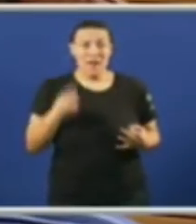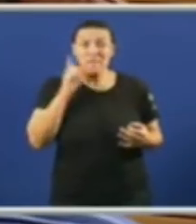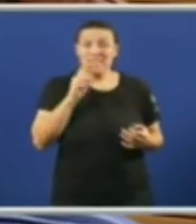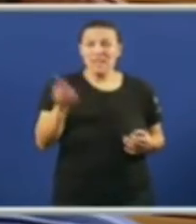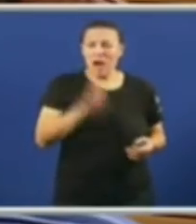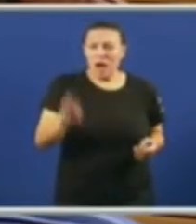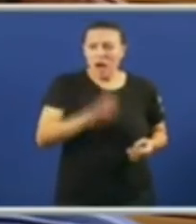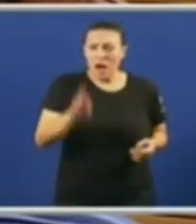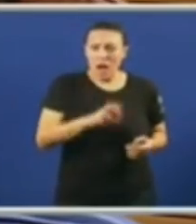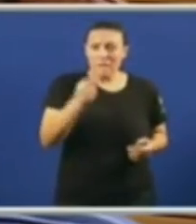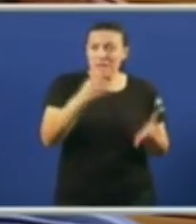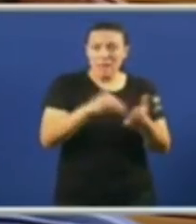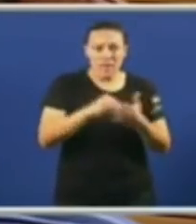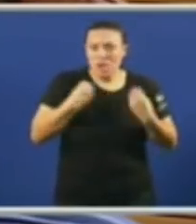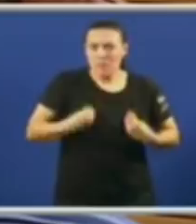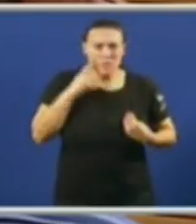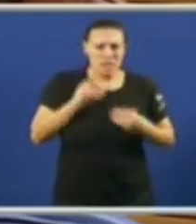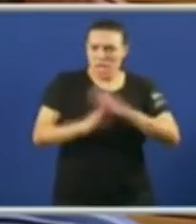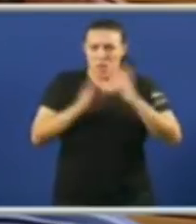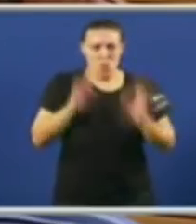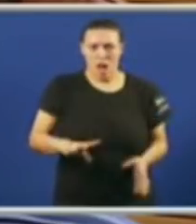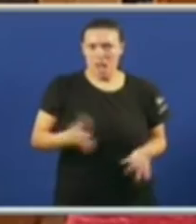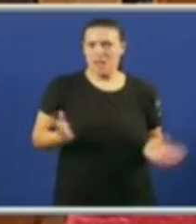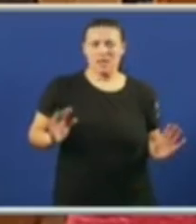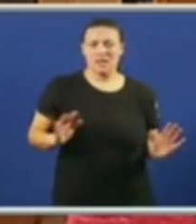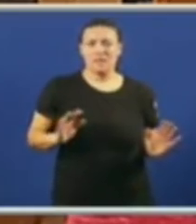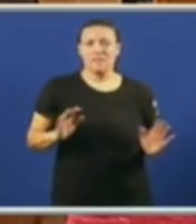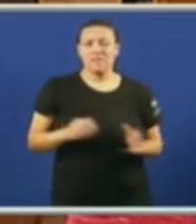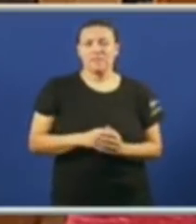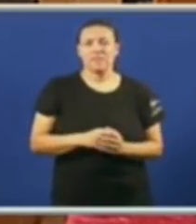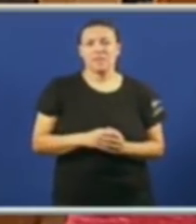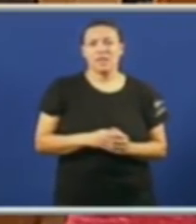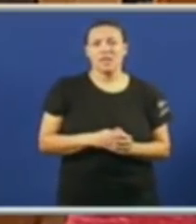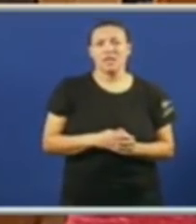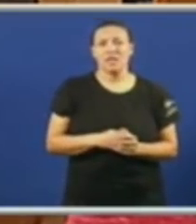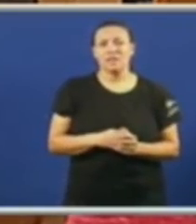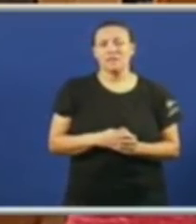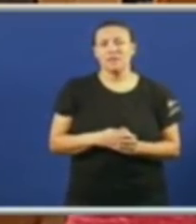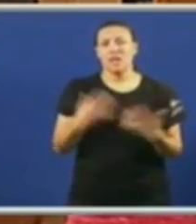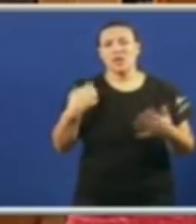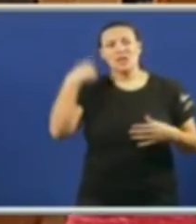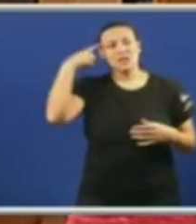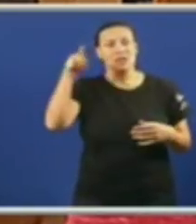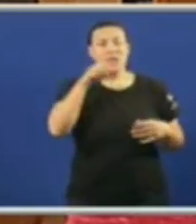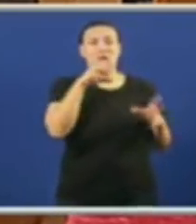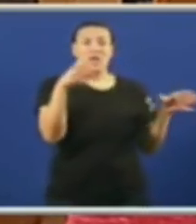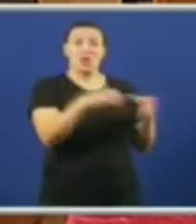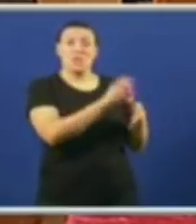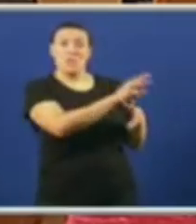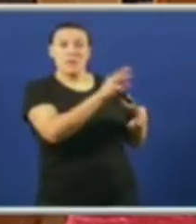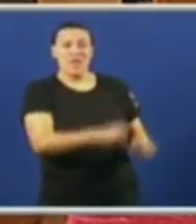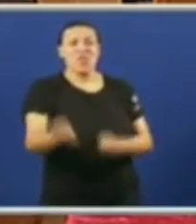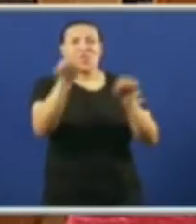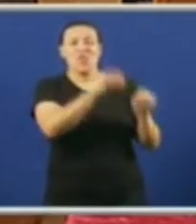sigue sendo unha mentira, señor Feijóo. E o que é evidente é que o Partido Popular está defendendo